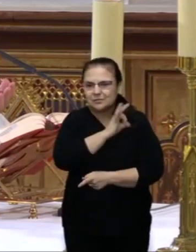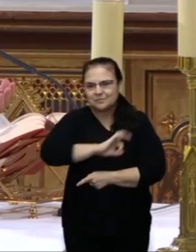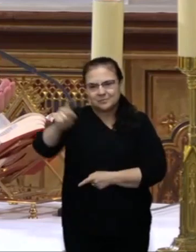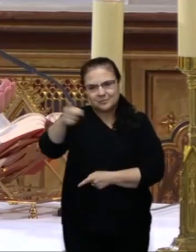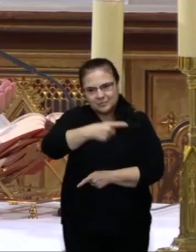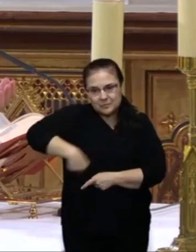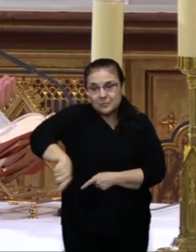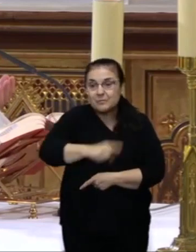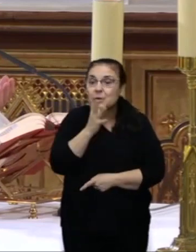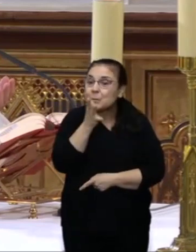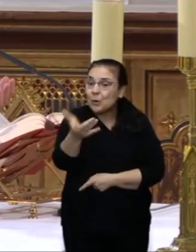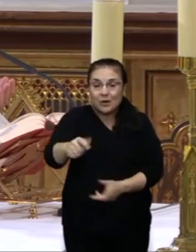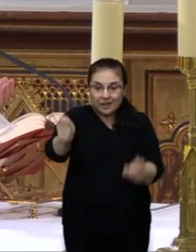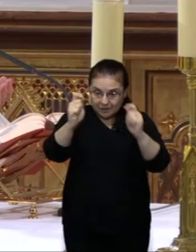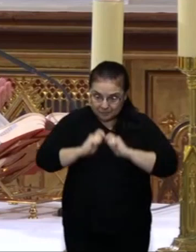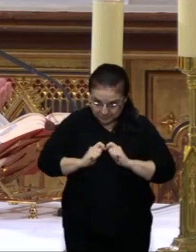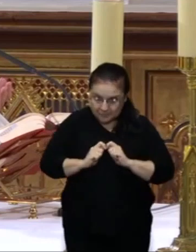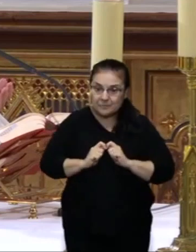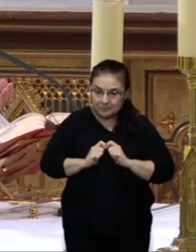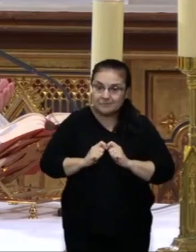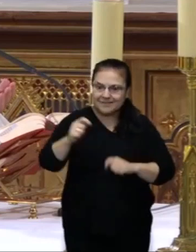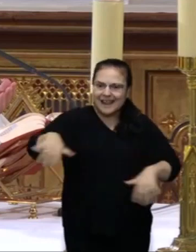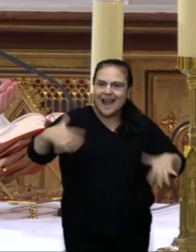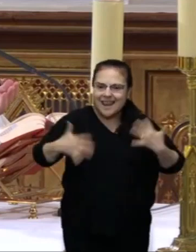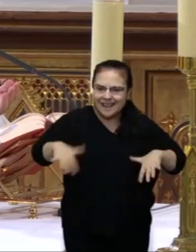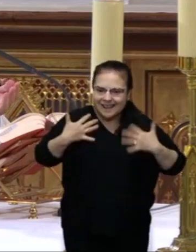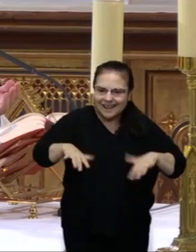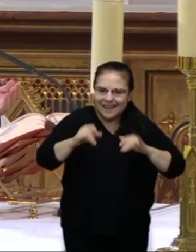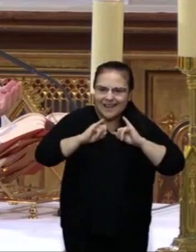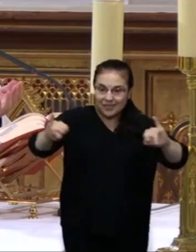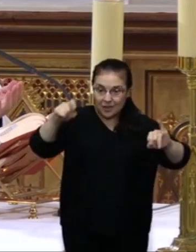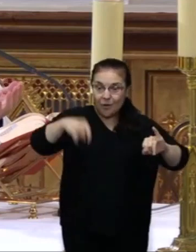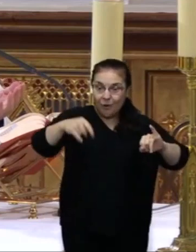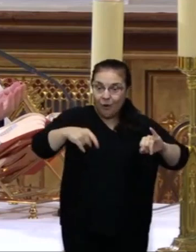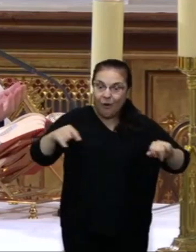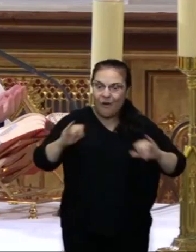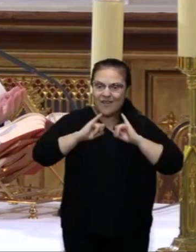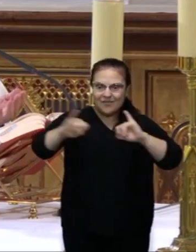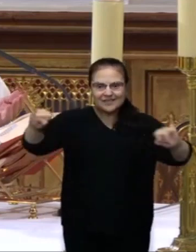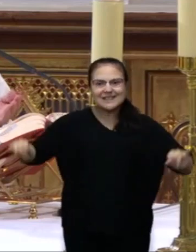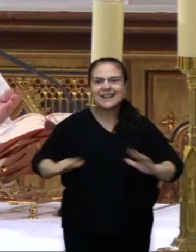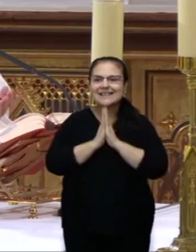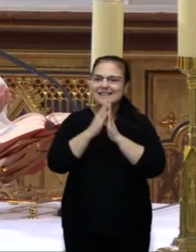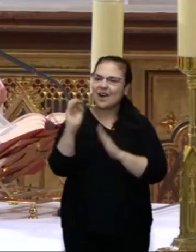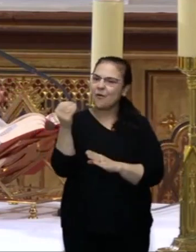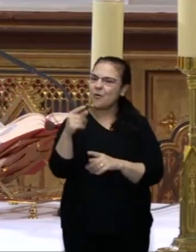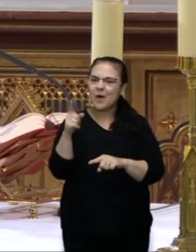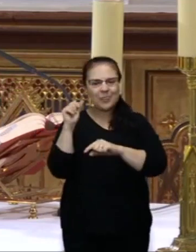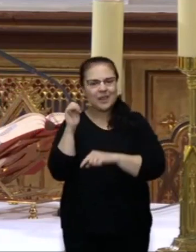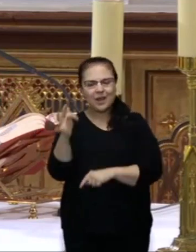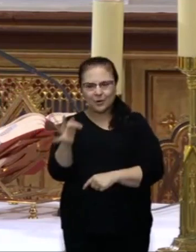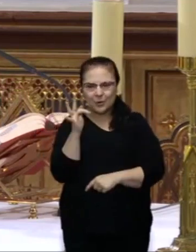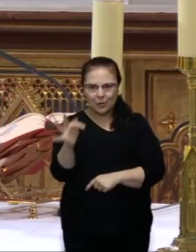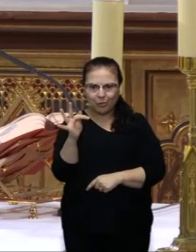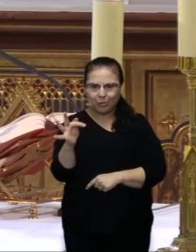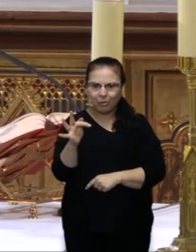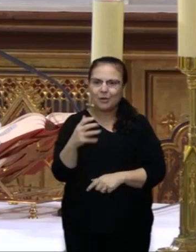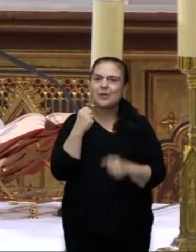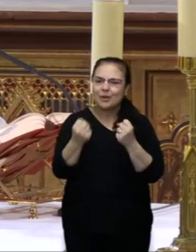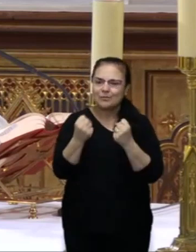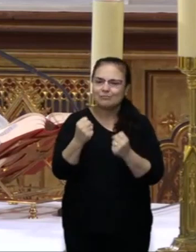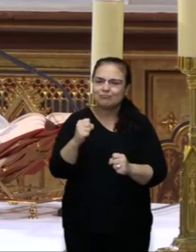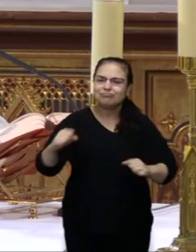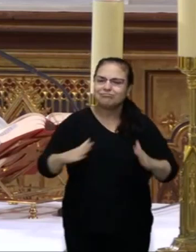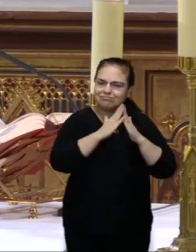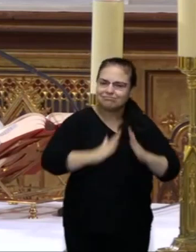nuestro, porque nos concedes la alegría de celebrar hoy la fiesta de San Juan de la Cruz, fortaleciendo a tu Iglesia con el